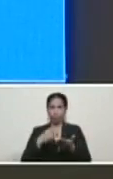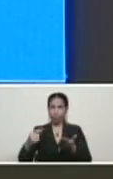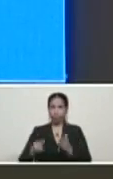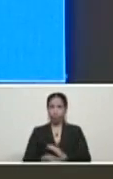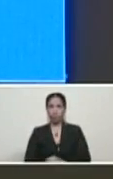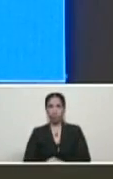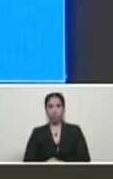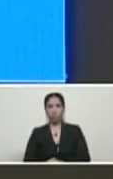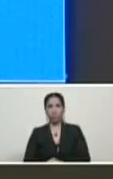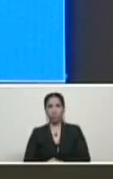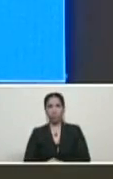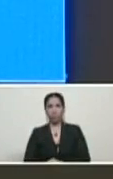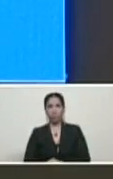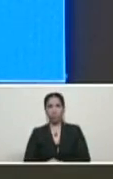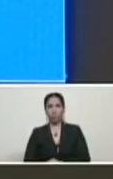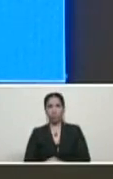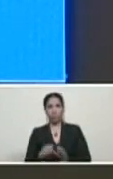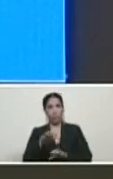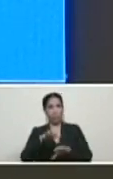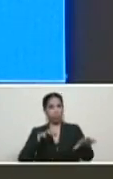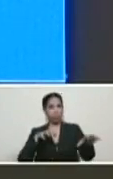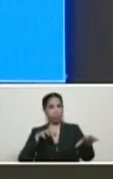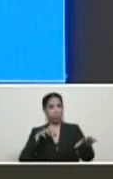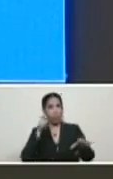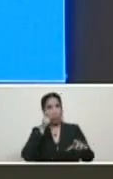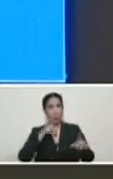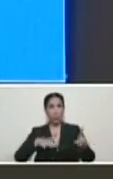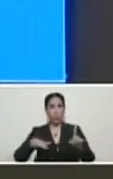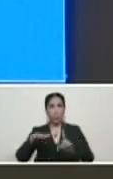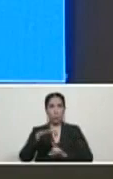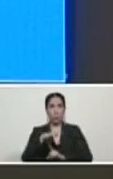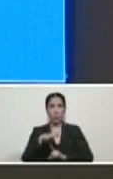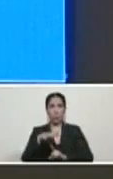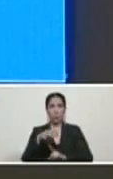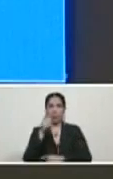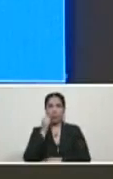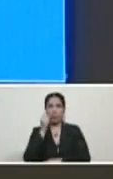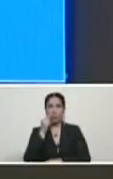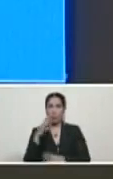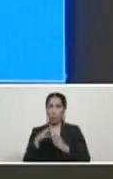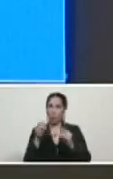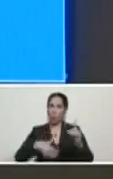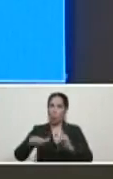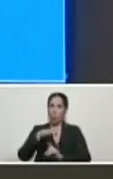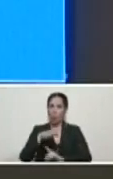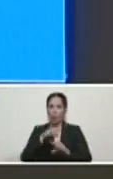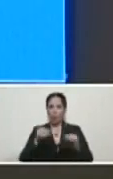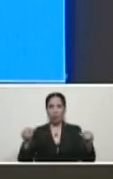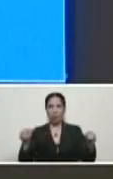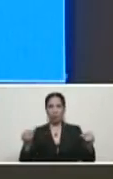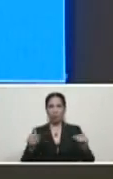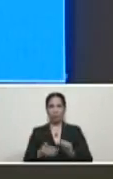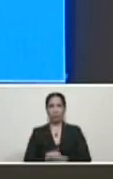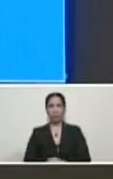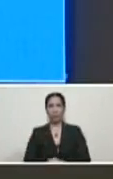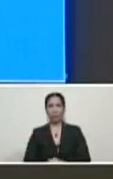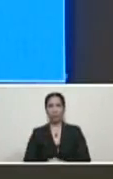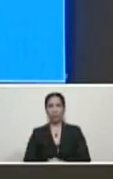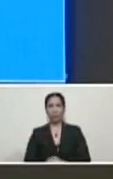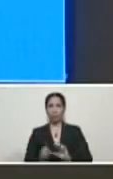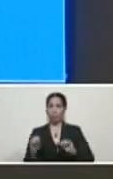El amo del reino más poblado sería bien pronto el señor de toda la tierra, si así fuere. Por